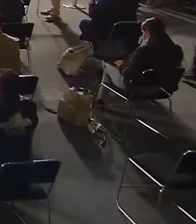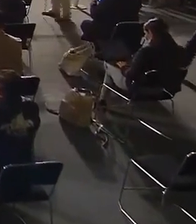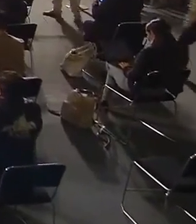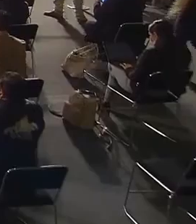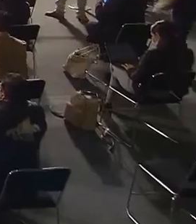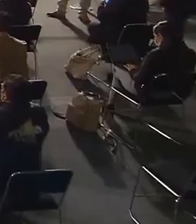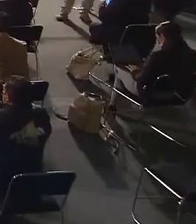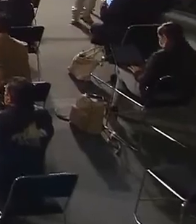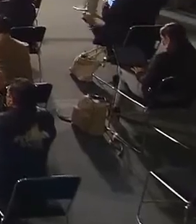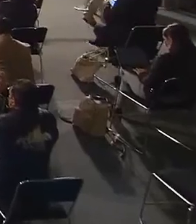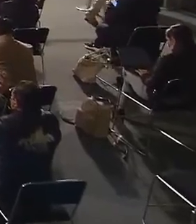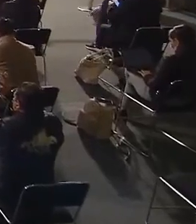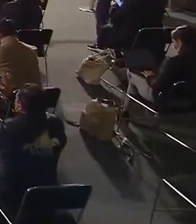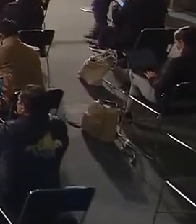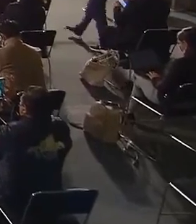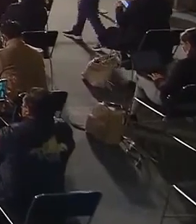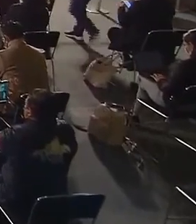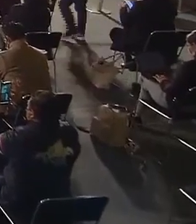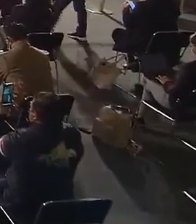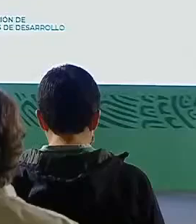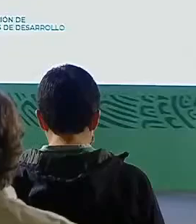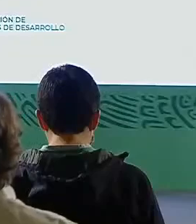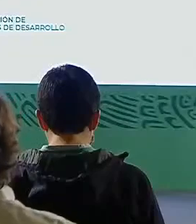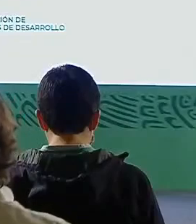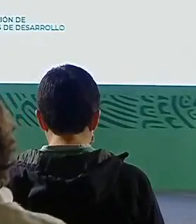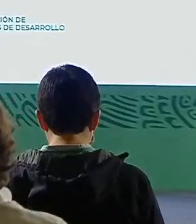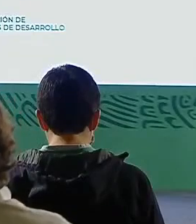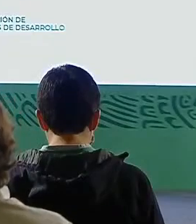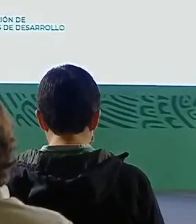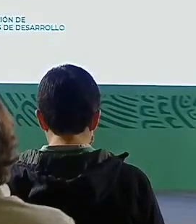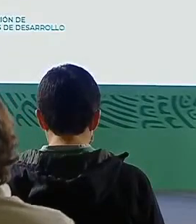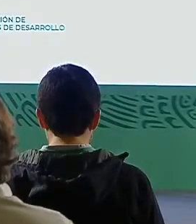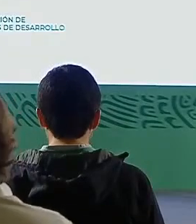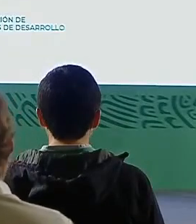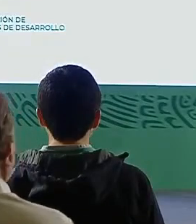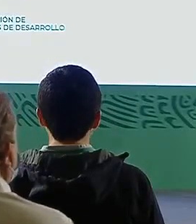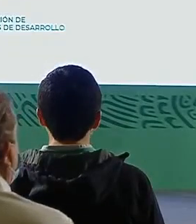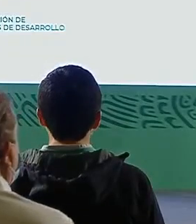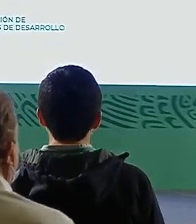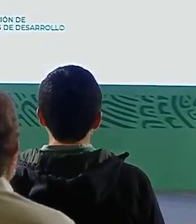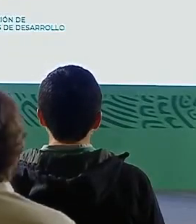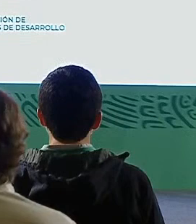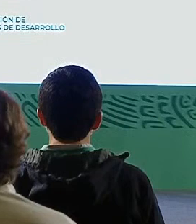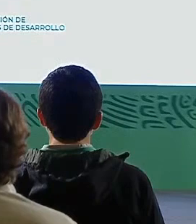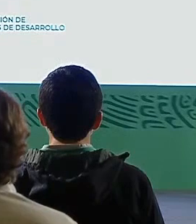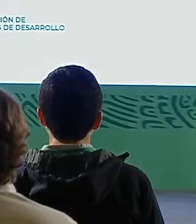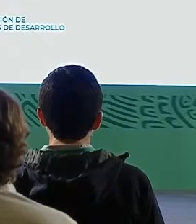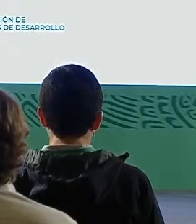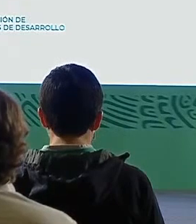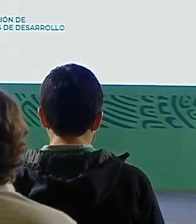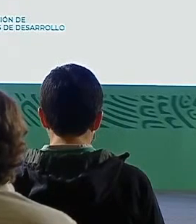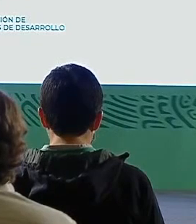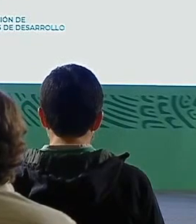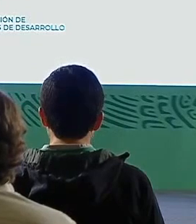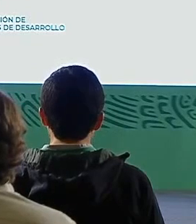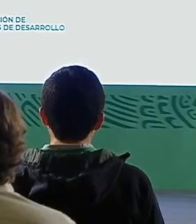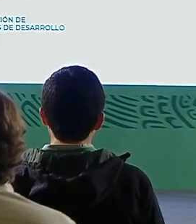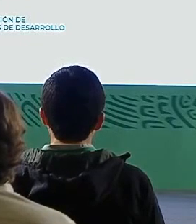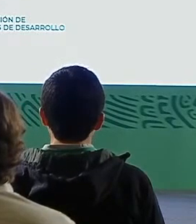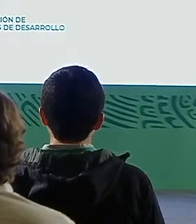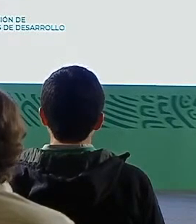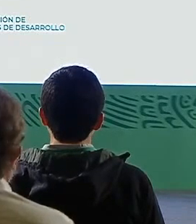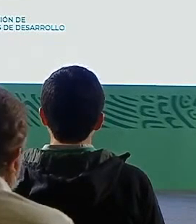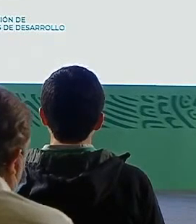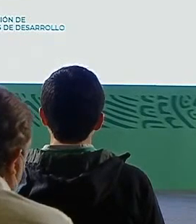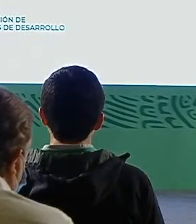lámina. Bueno, arrancamos con lo que corresponde, digamos, un resumen muy breve de cuáles son los objetivos del programa: el incremento del bienestar